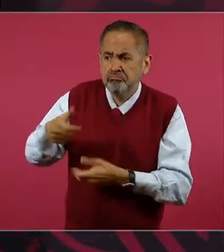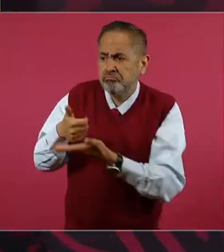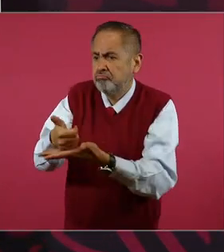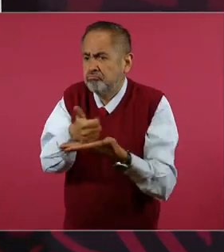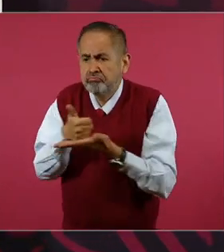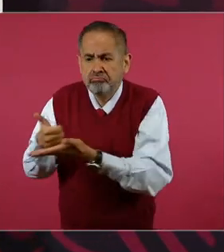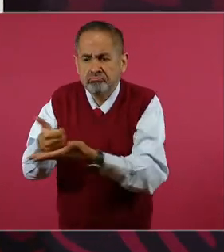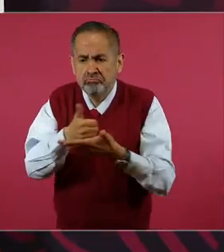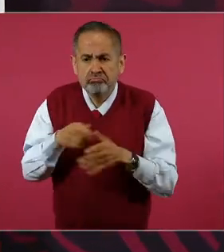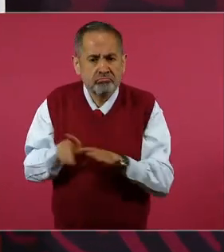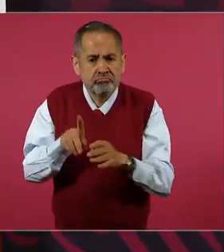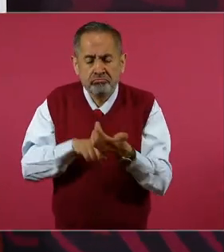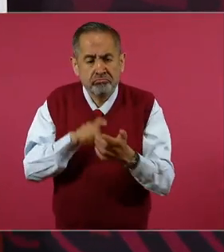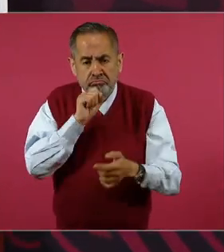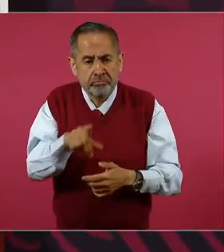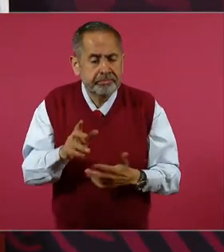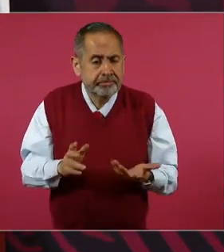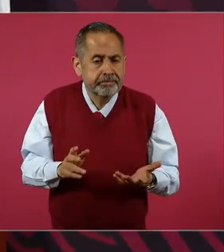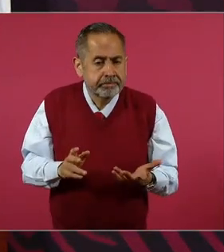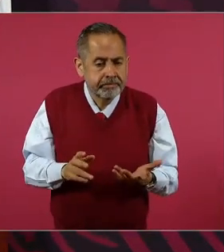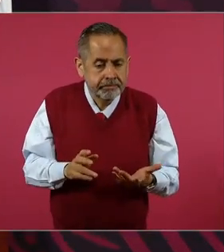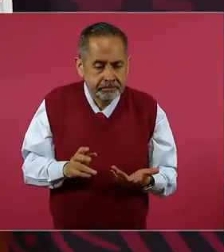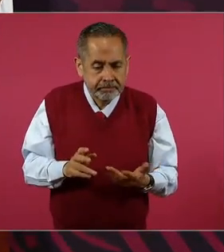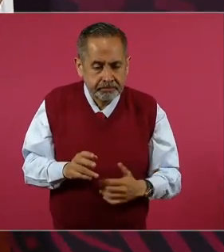pero que permite